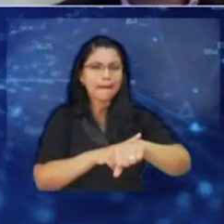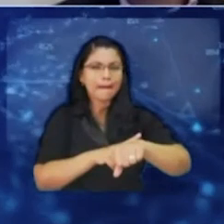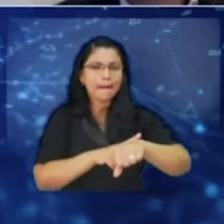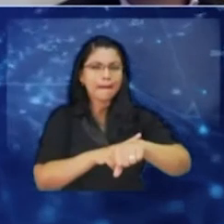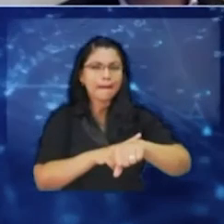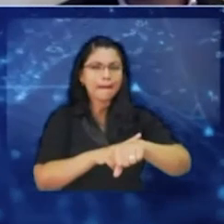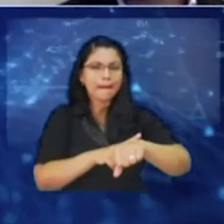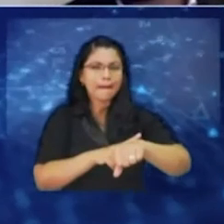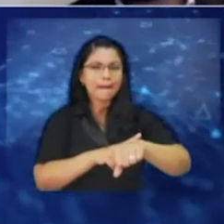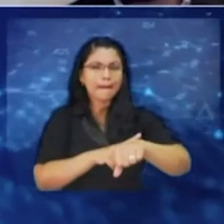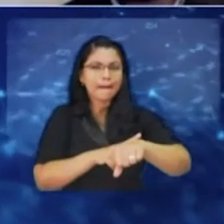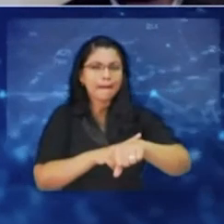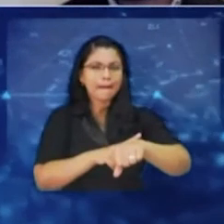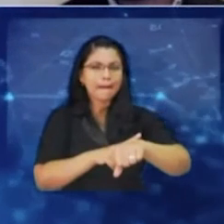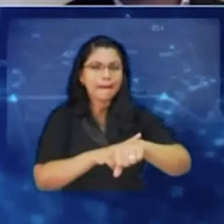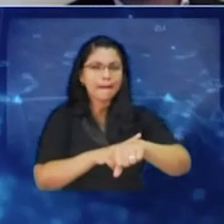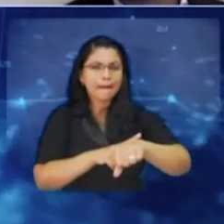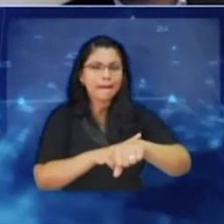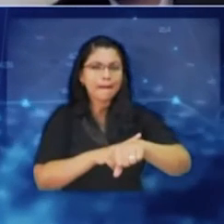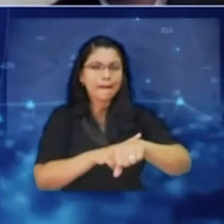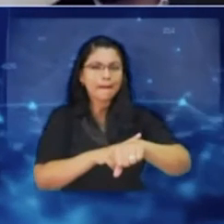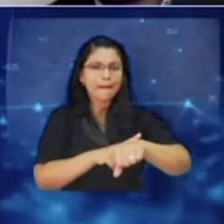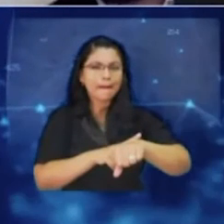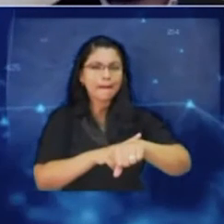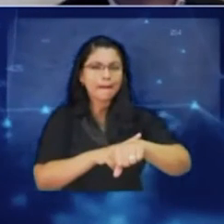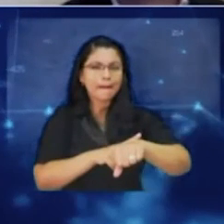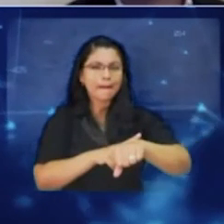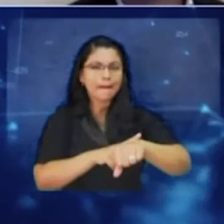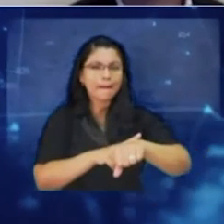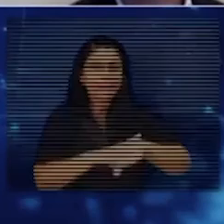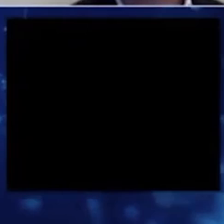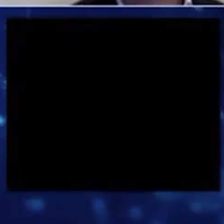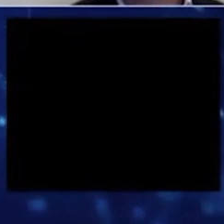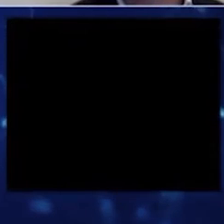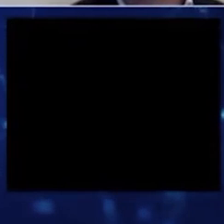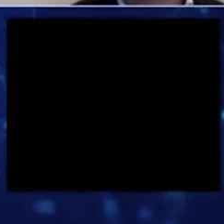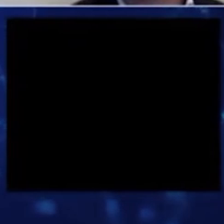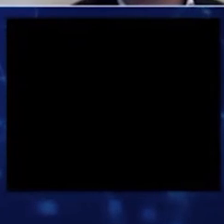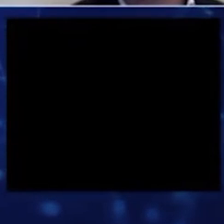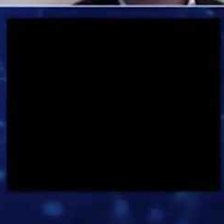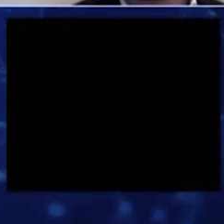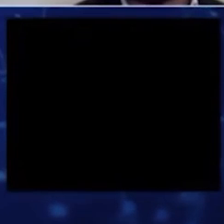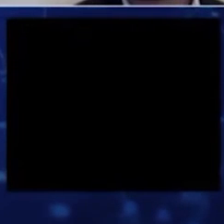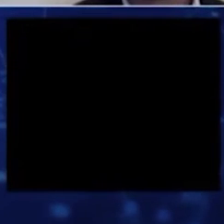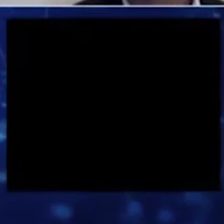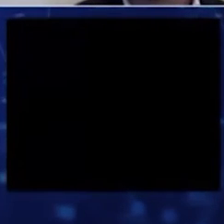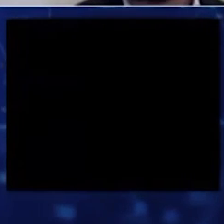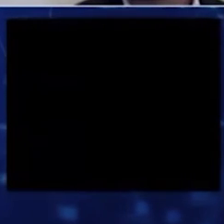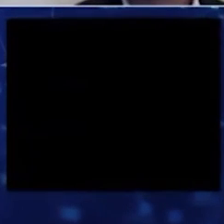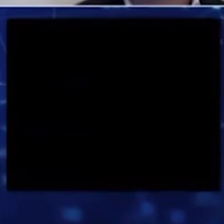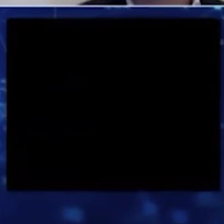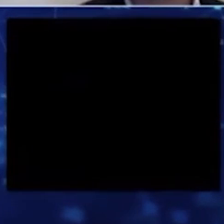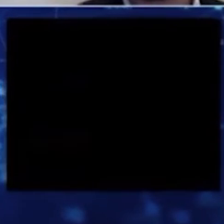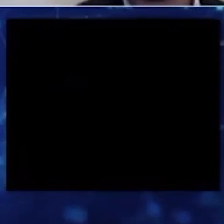nuestro punto de vista, desde el punto de vista de muchas administraciones, evidentemente desde la propia OIT, es un régimen que está aprobado, que ha funcionado, que